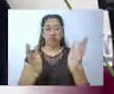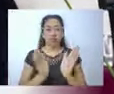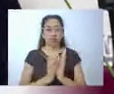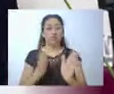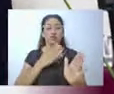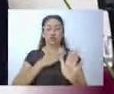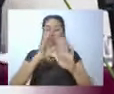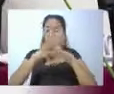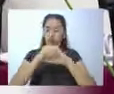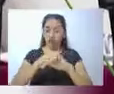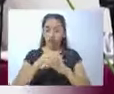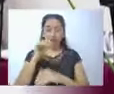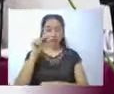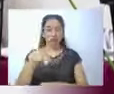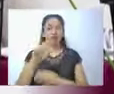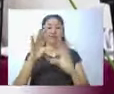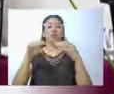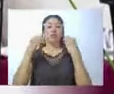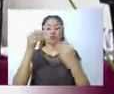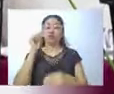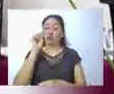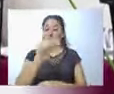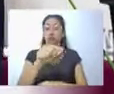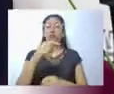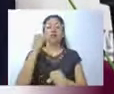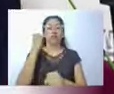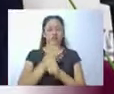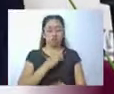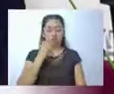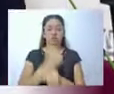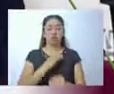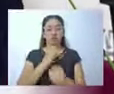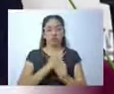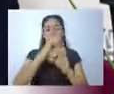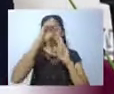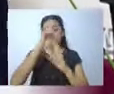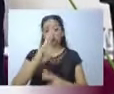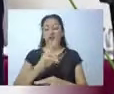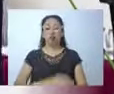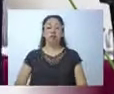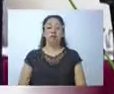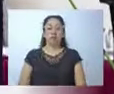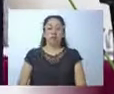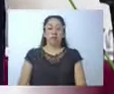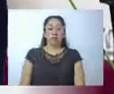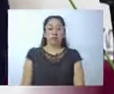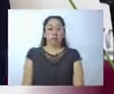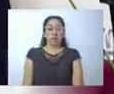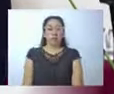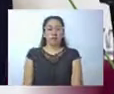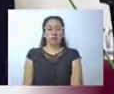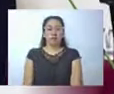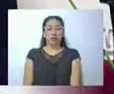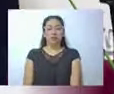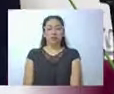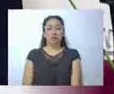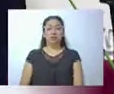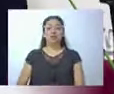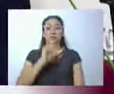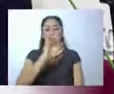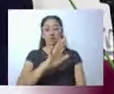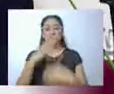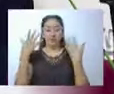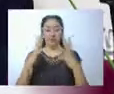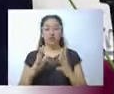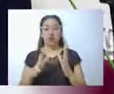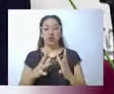porque me consta que ella ha estado haciendo ese trabajo. Y producto de la de los hechos que ella ha podido verificar, lo ha manifestado, no